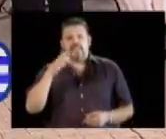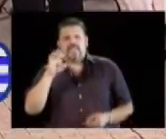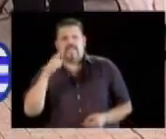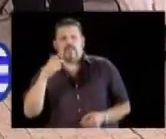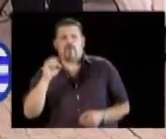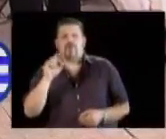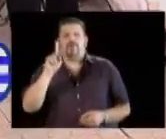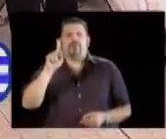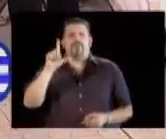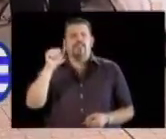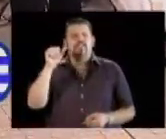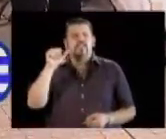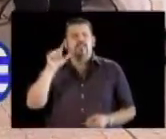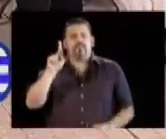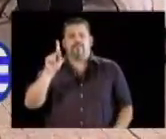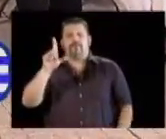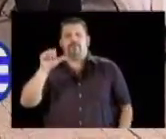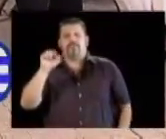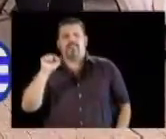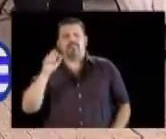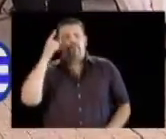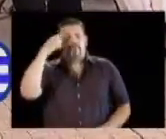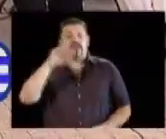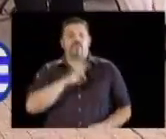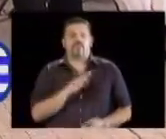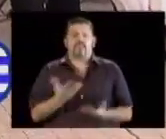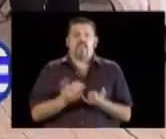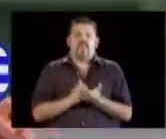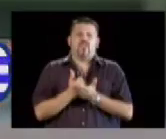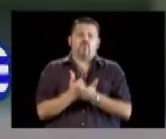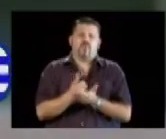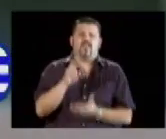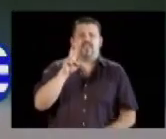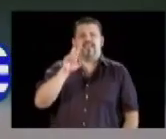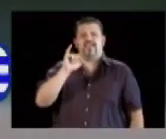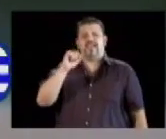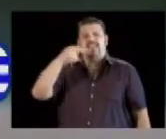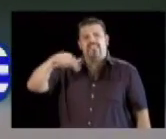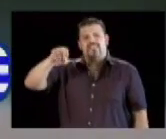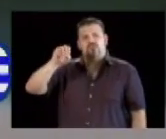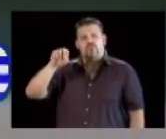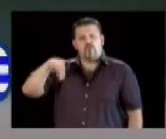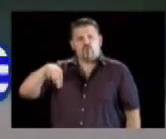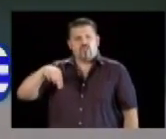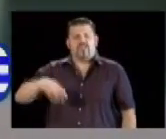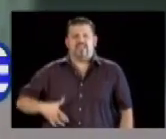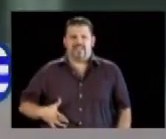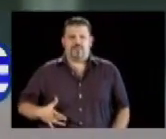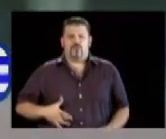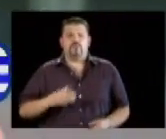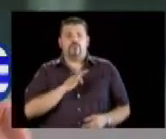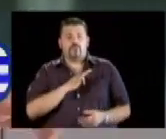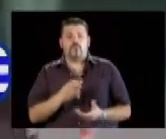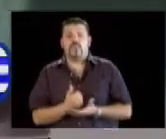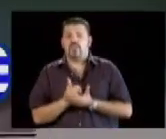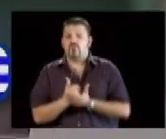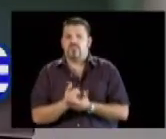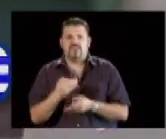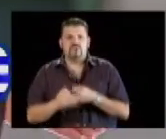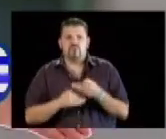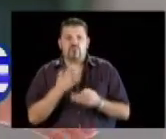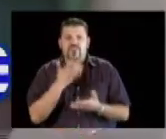un producto que se hizo a base de hierbas para limpiar, ayudar a limpiar el riñón, la colina para el intestino, por